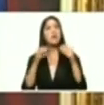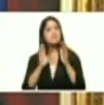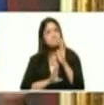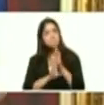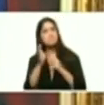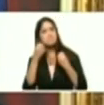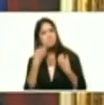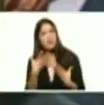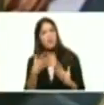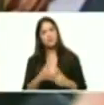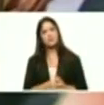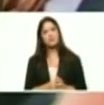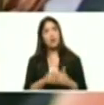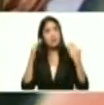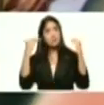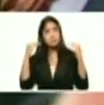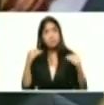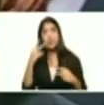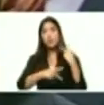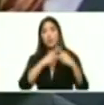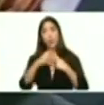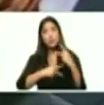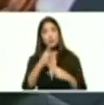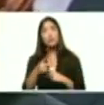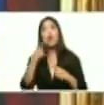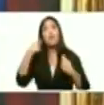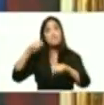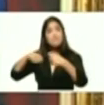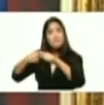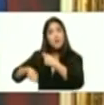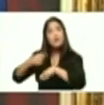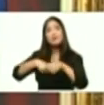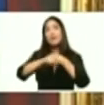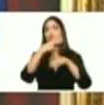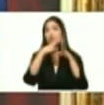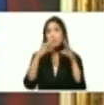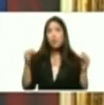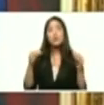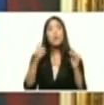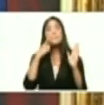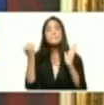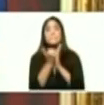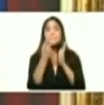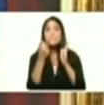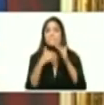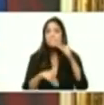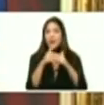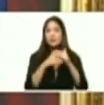sus eslabones, de producción, distribución, comercialización, fijación de precios,